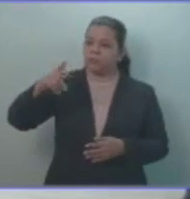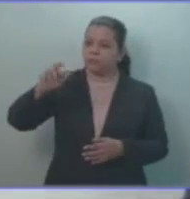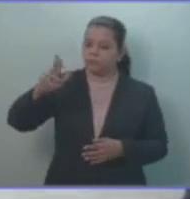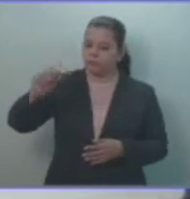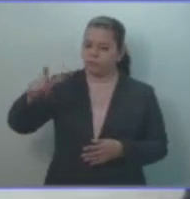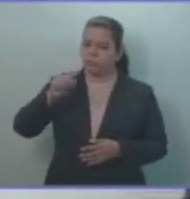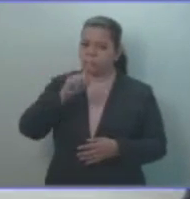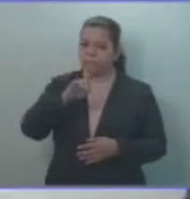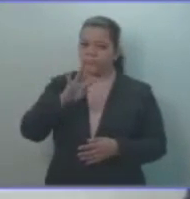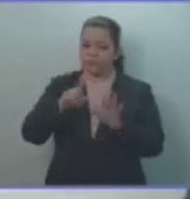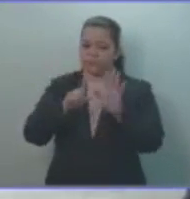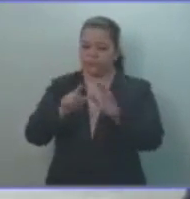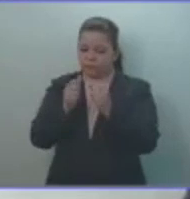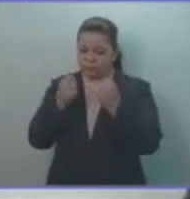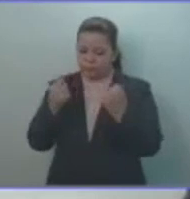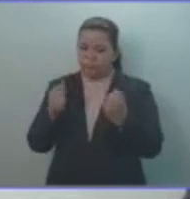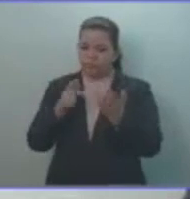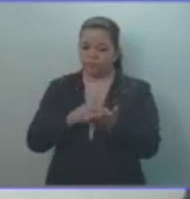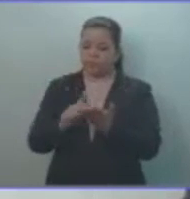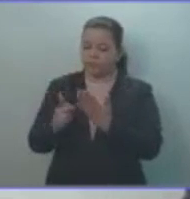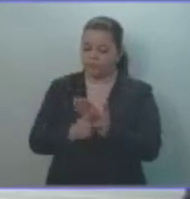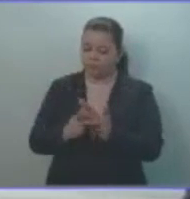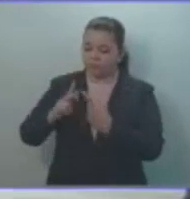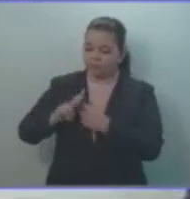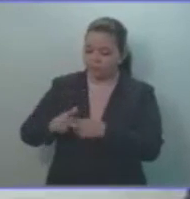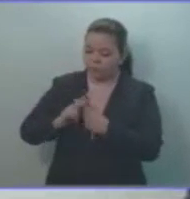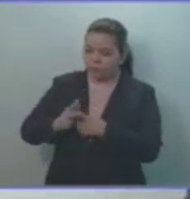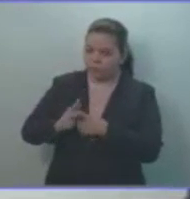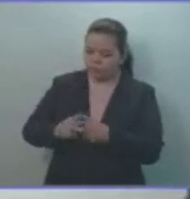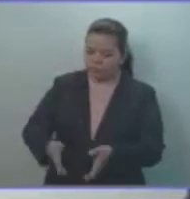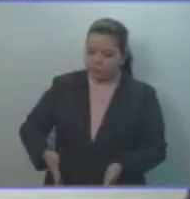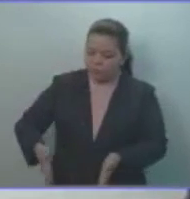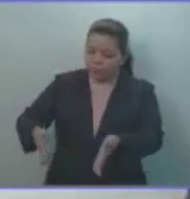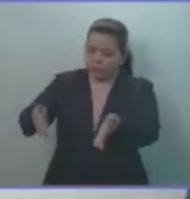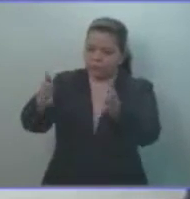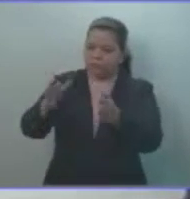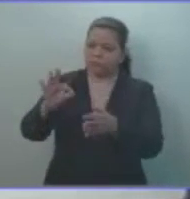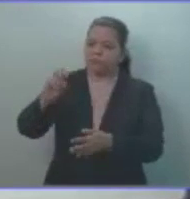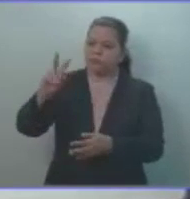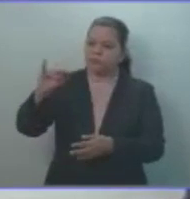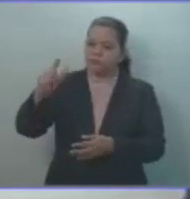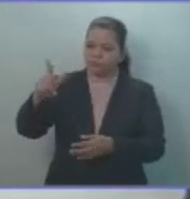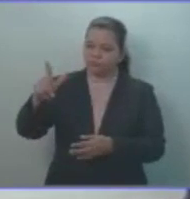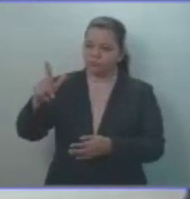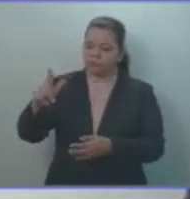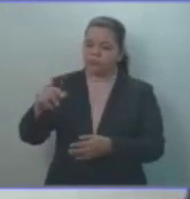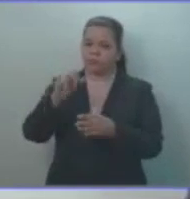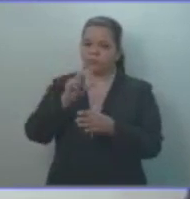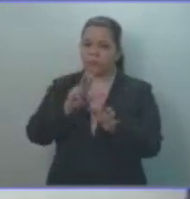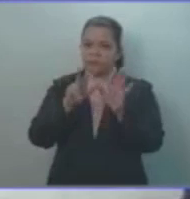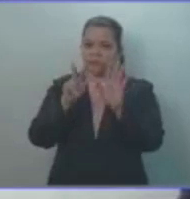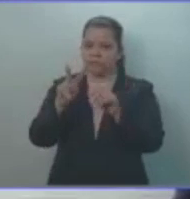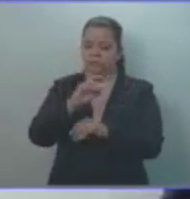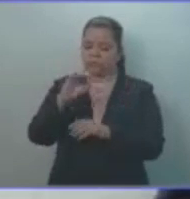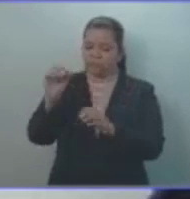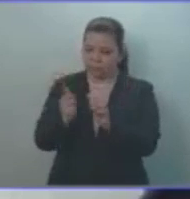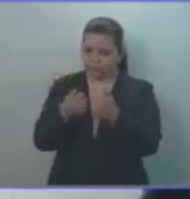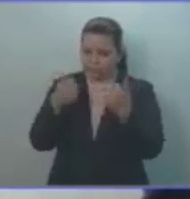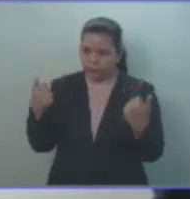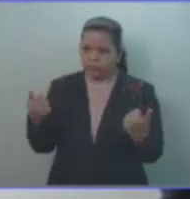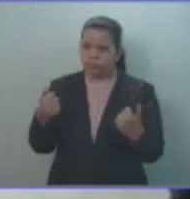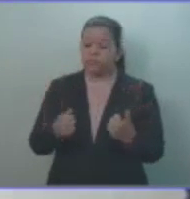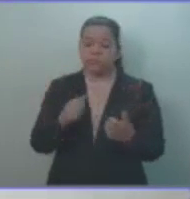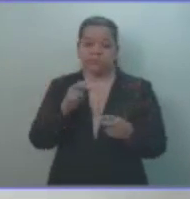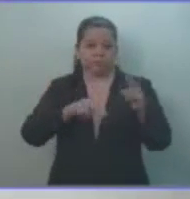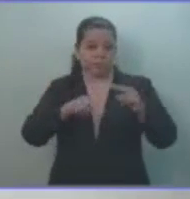146 millones, los programas de mantenimiento del Fovial en sus componentes de inversión por 82 millones,